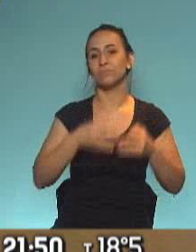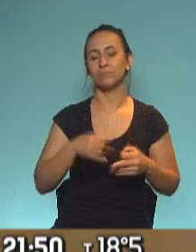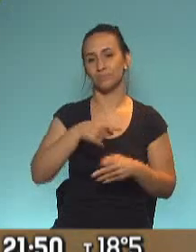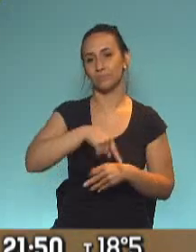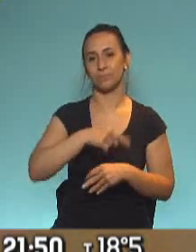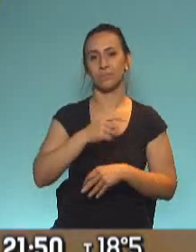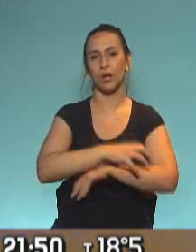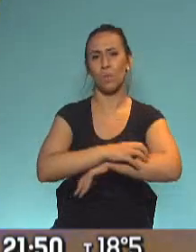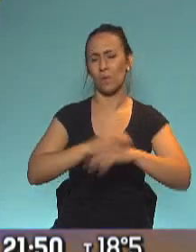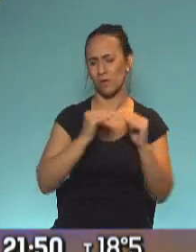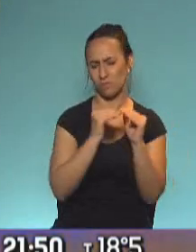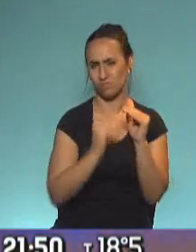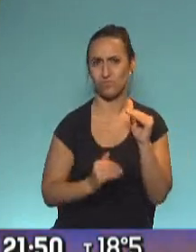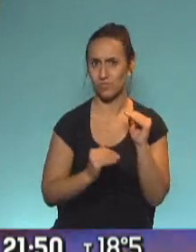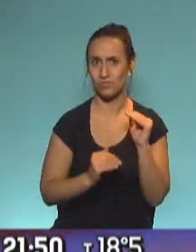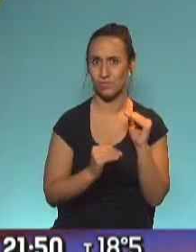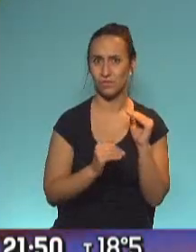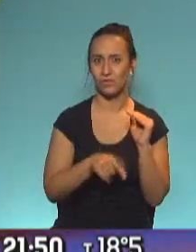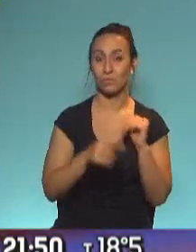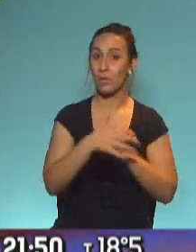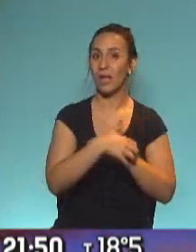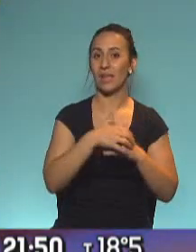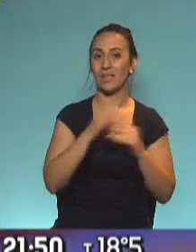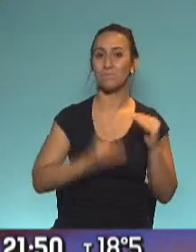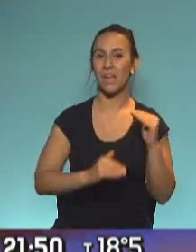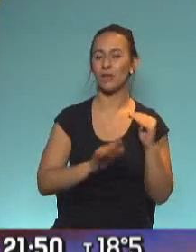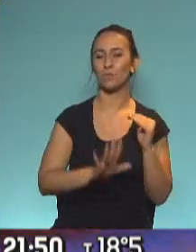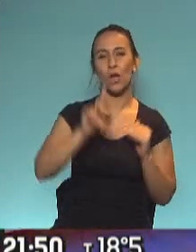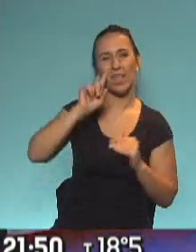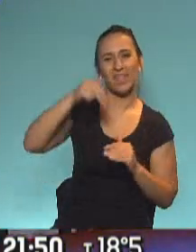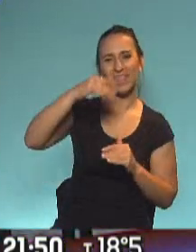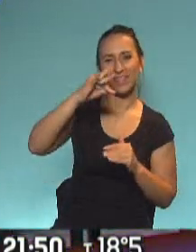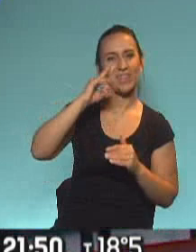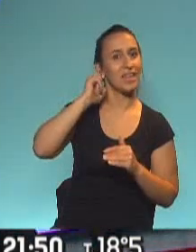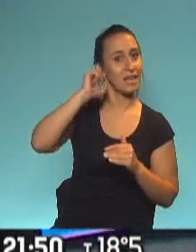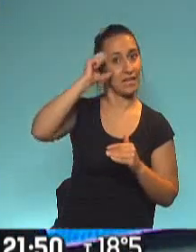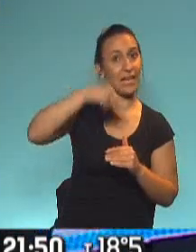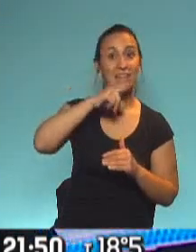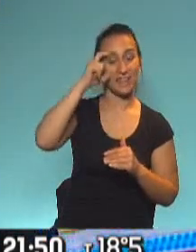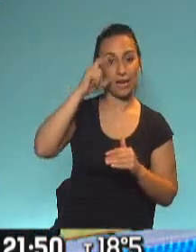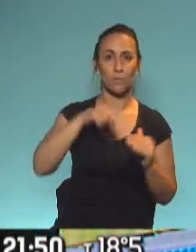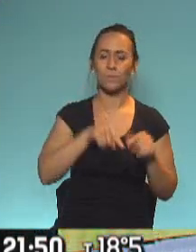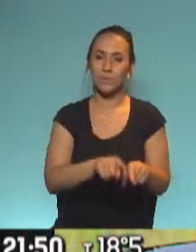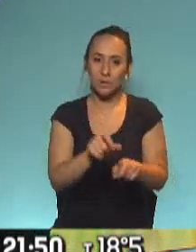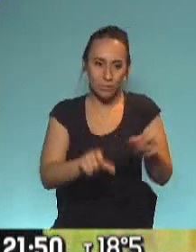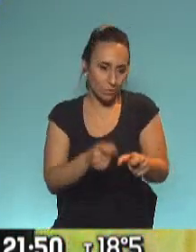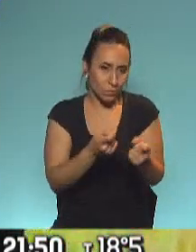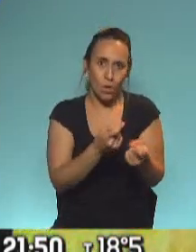considera indigentes. Es decir, aquellas familias que no puedan tampoco abastecerse de los alimentos esenciales para estar